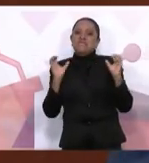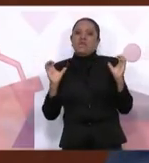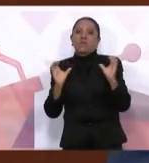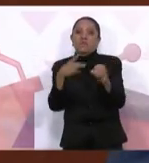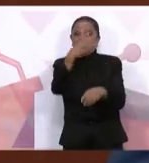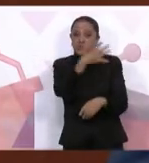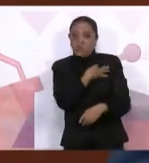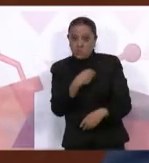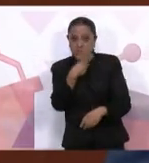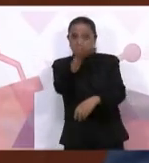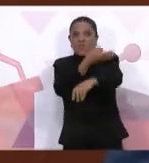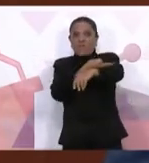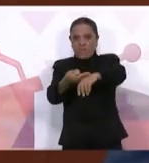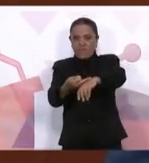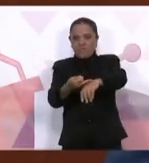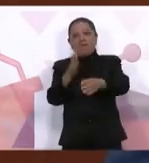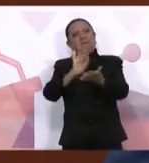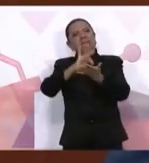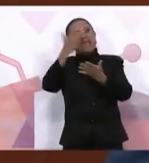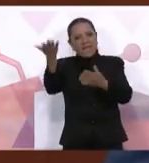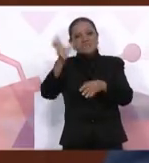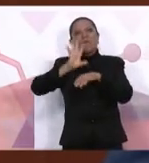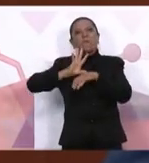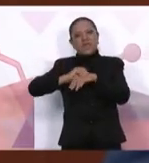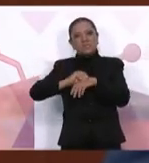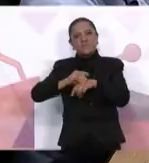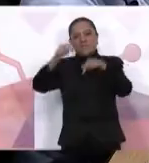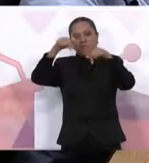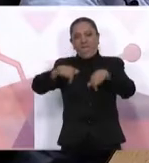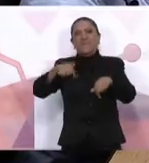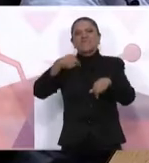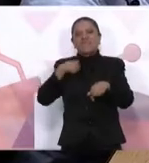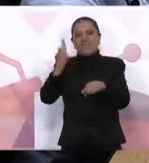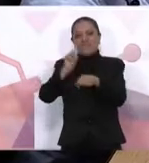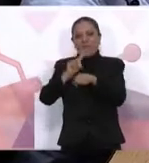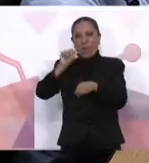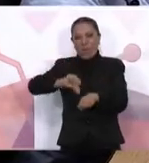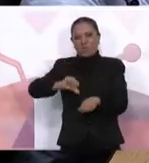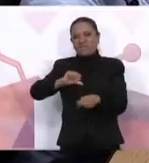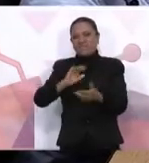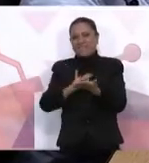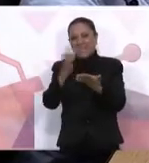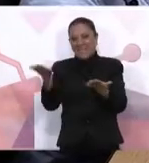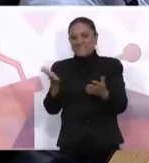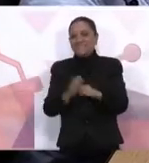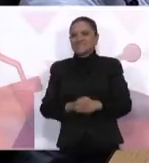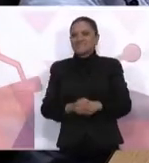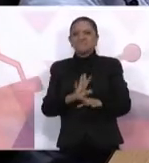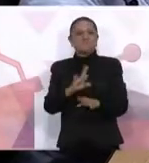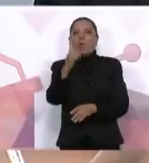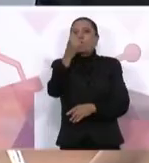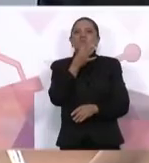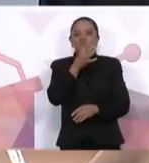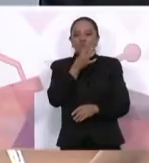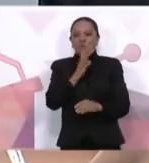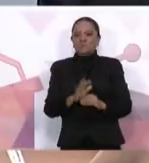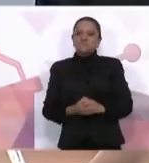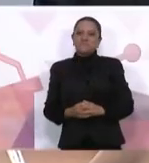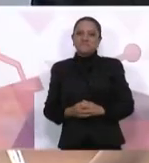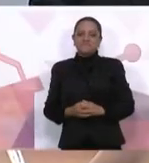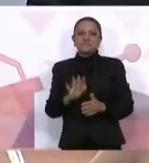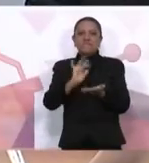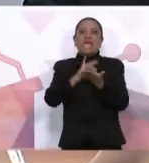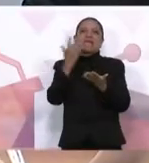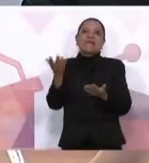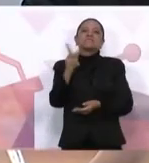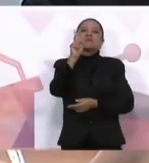por darnos este tiempo gracias por permitirme estar aquí el día gracias al candidato rodrigo gayosso del pr del psd vamos ahora con